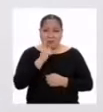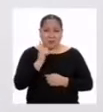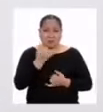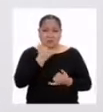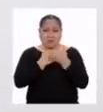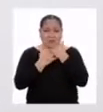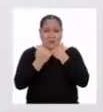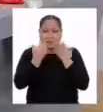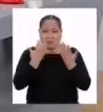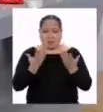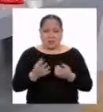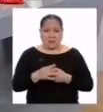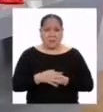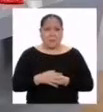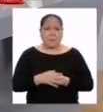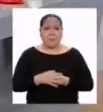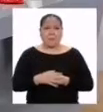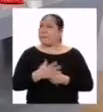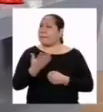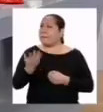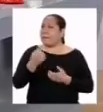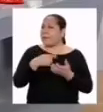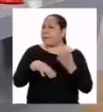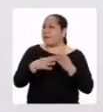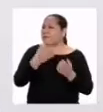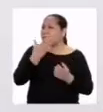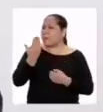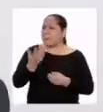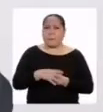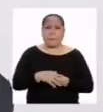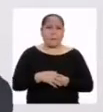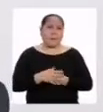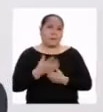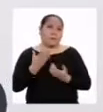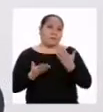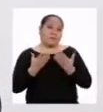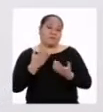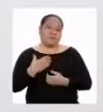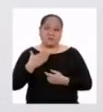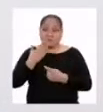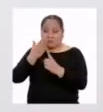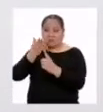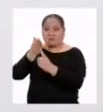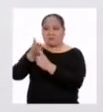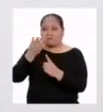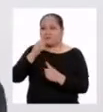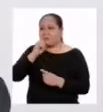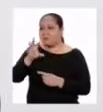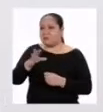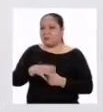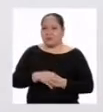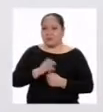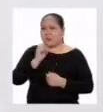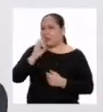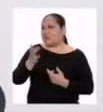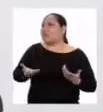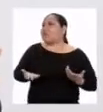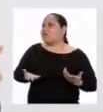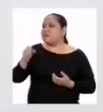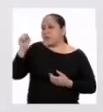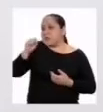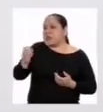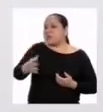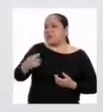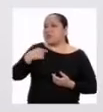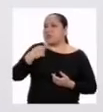cometiendo ningún error. ¿Y qué hubiera hecho entonces? Tal vez ser más directa, ¿no? Decirles, sí